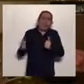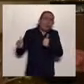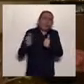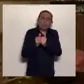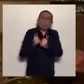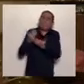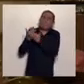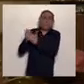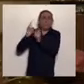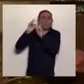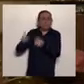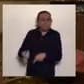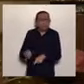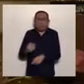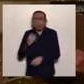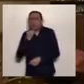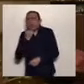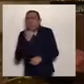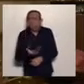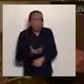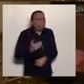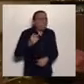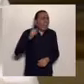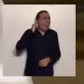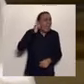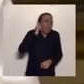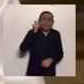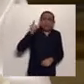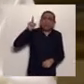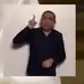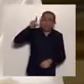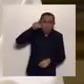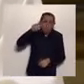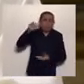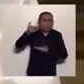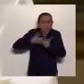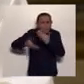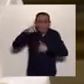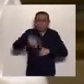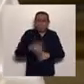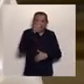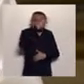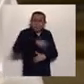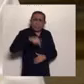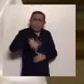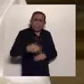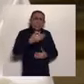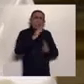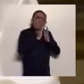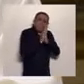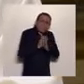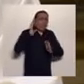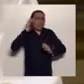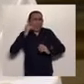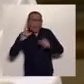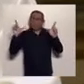les pedimos también, no importa qué edad tengas, vos que estás participando de esta Eucaristía, de esta misa, a través